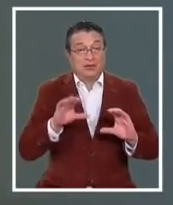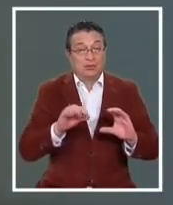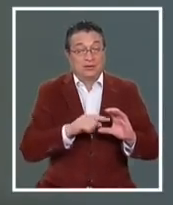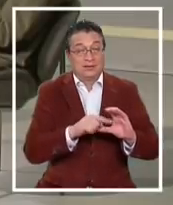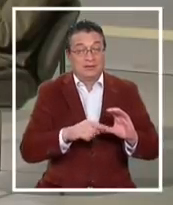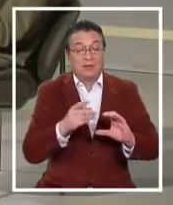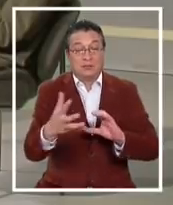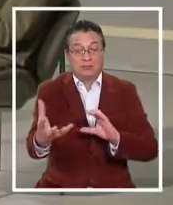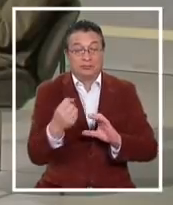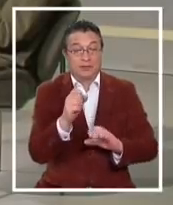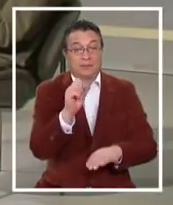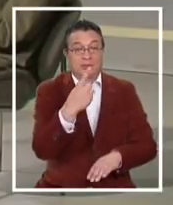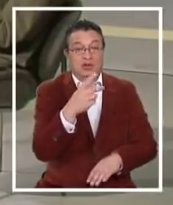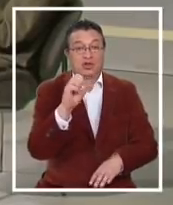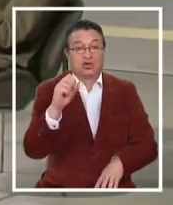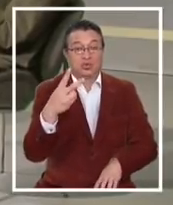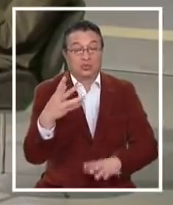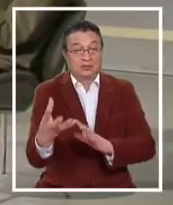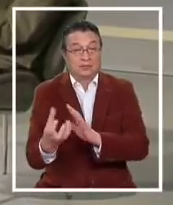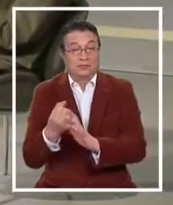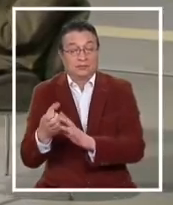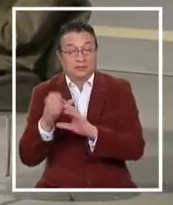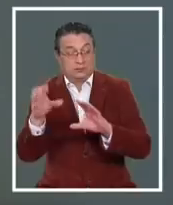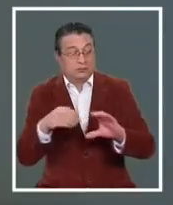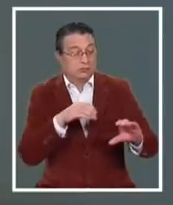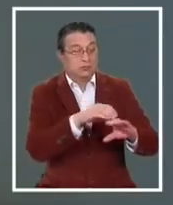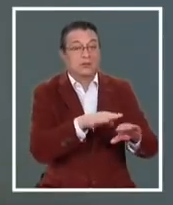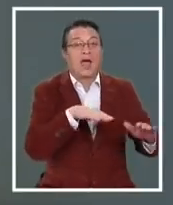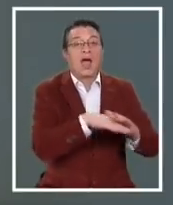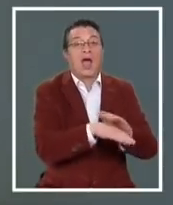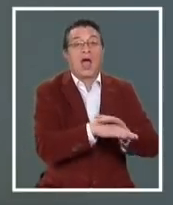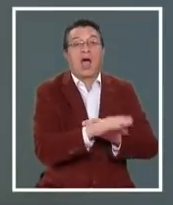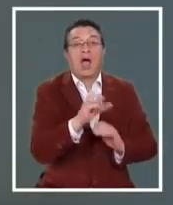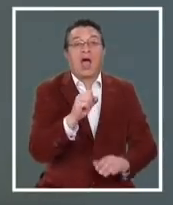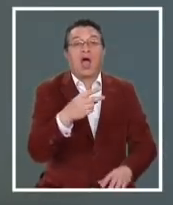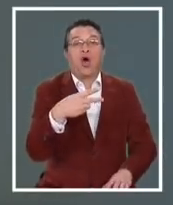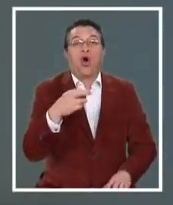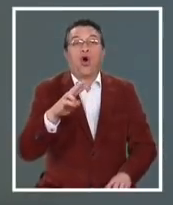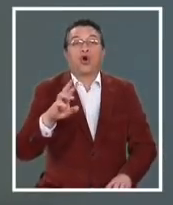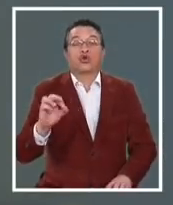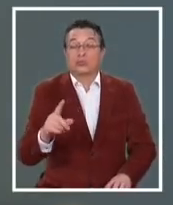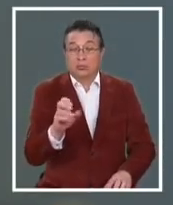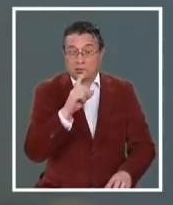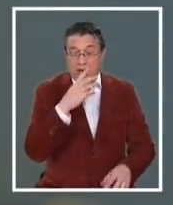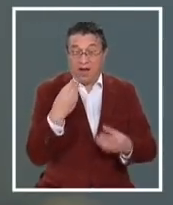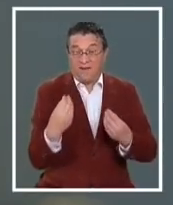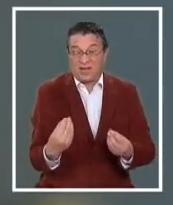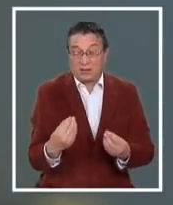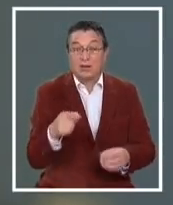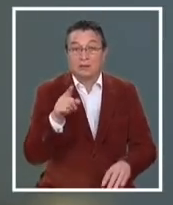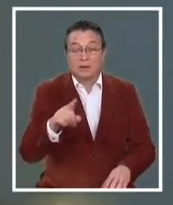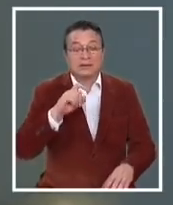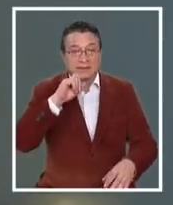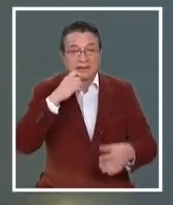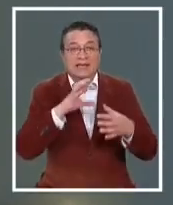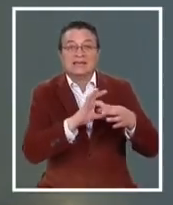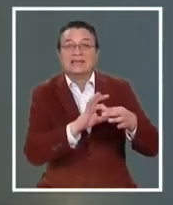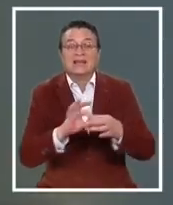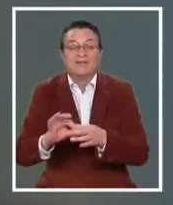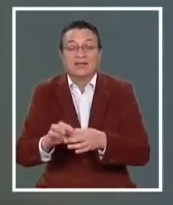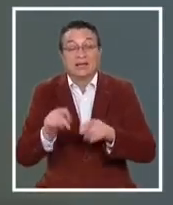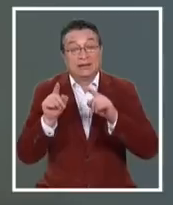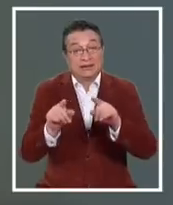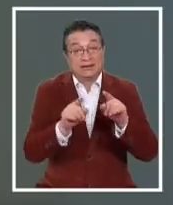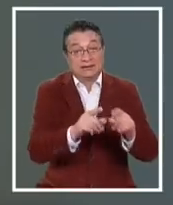fueron retirados en el primer y segundo retiro fueron destinados a ahorro, que es sumamente legítimo, pero eso significa que